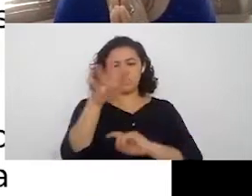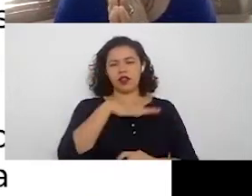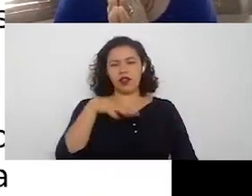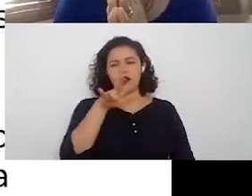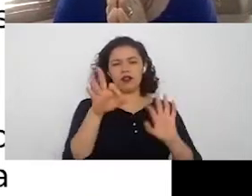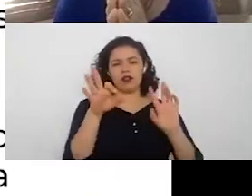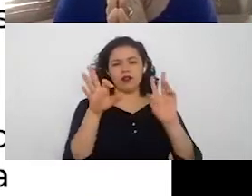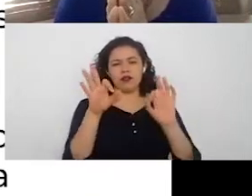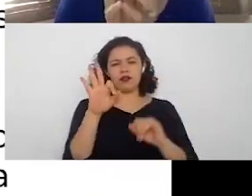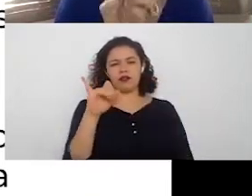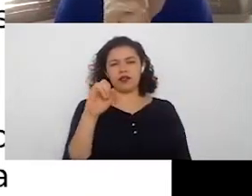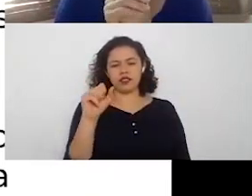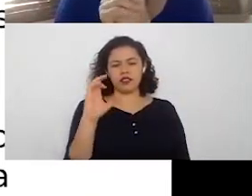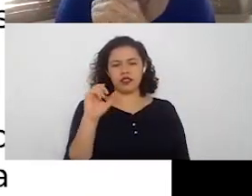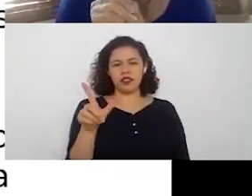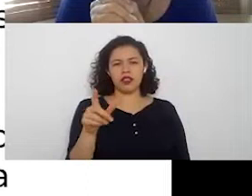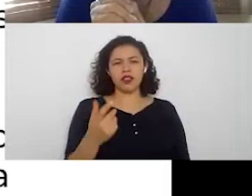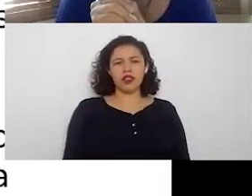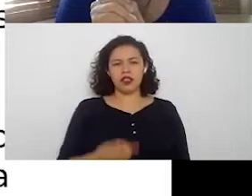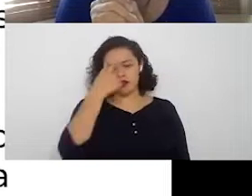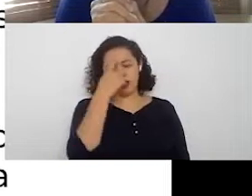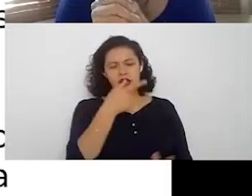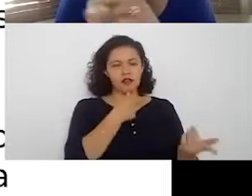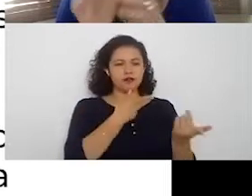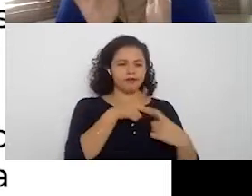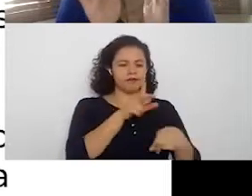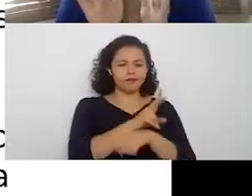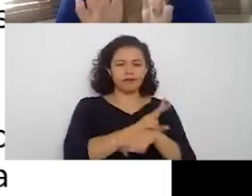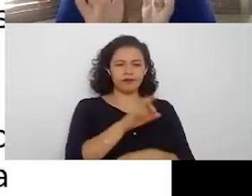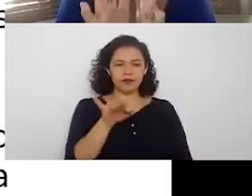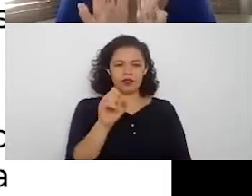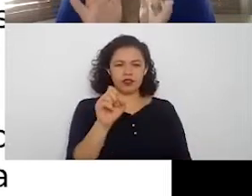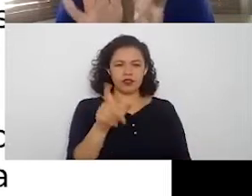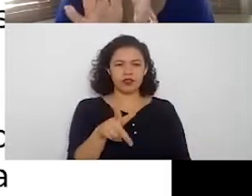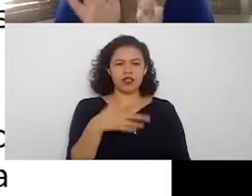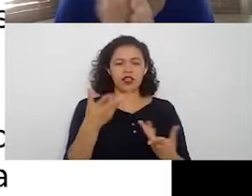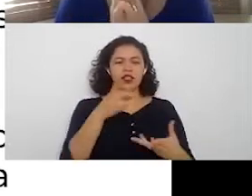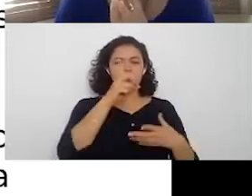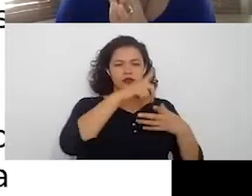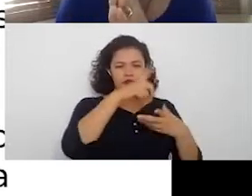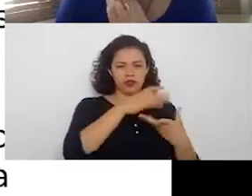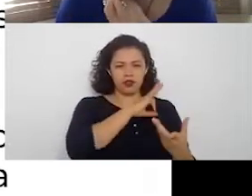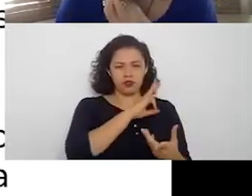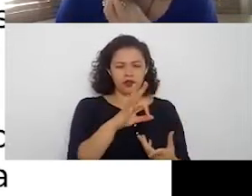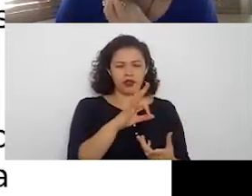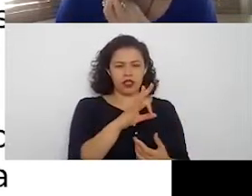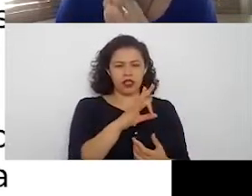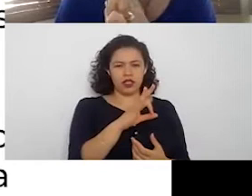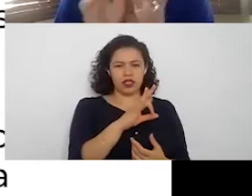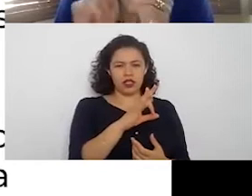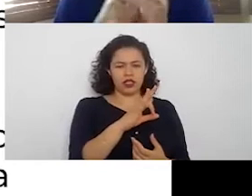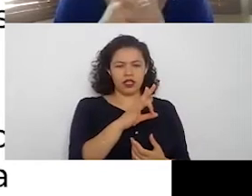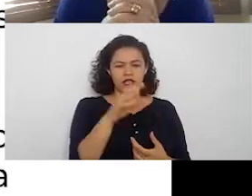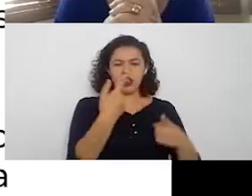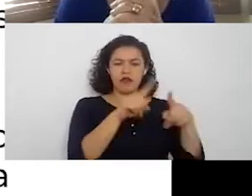Viendo estos temas de la parte de la gestión fiscal, les puedo decir, las donatarias pueden obtener ingresos distintos de lo que fueron autorizados